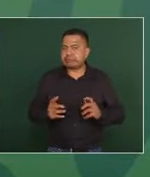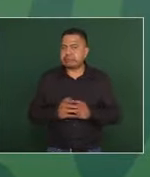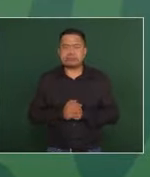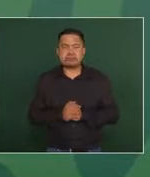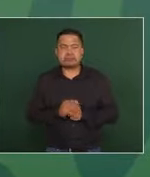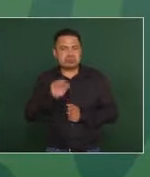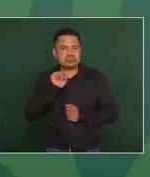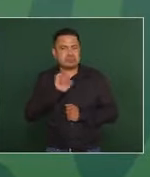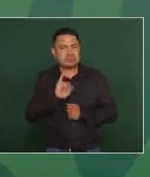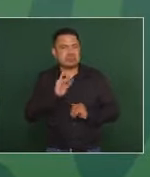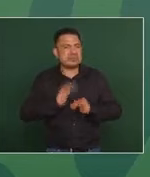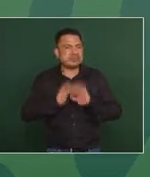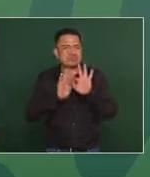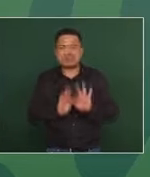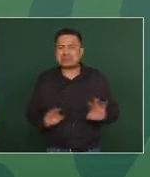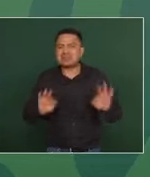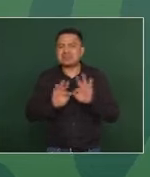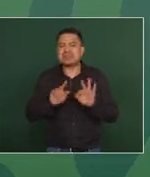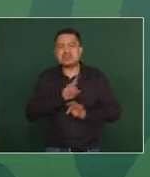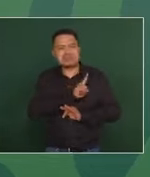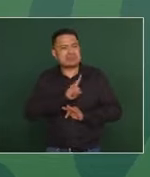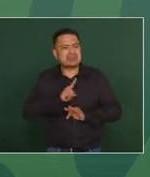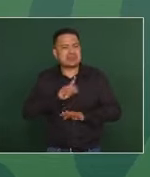Entonces, sí es importante una campaña.